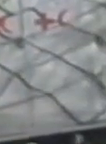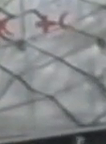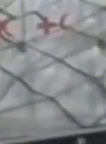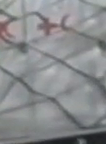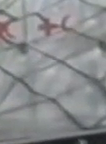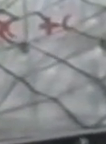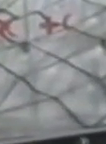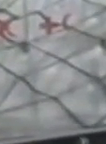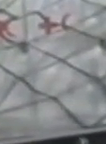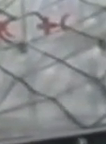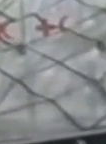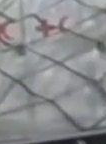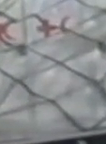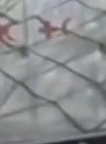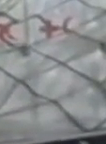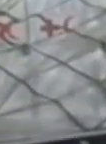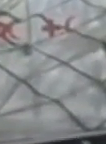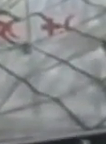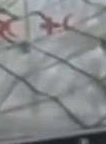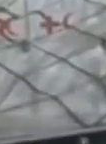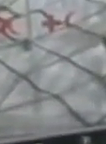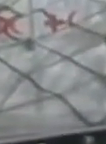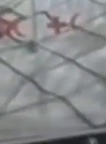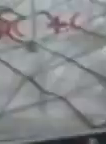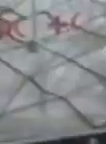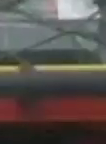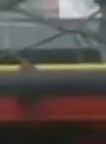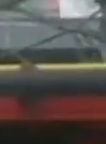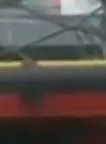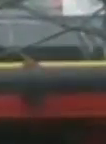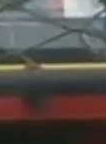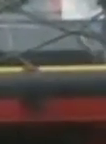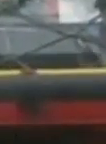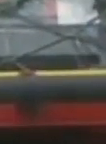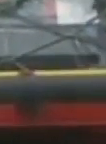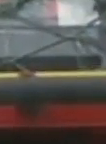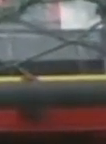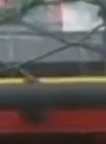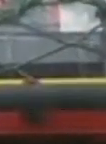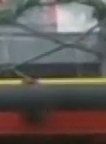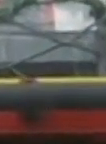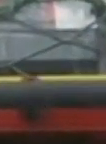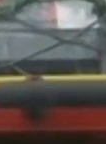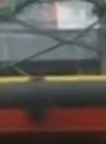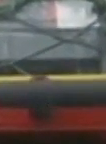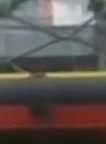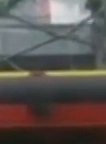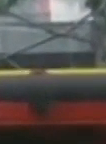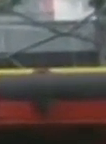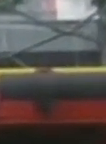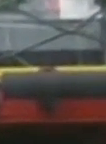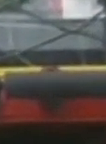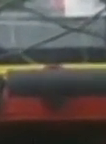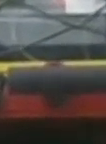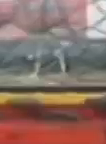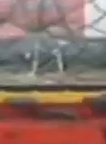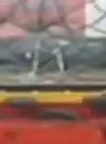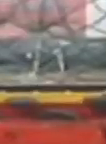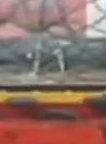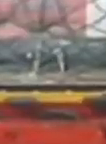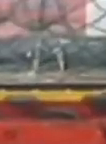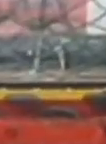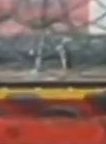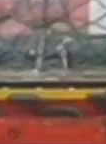y las compañeras de la Cruz Roja, hablan de un grupo importante de cargamento para más o menos 2 años. Este primer cargamento